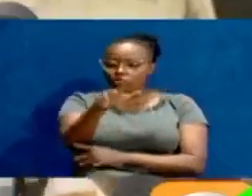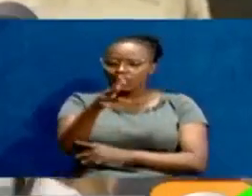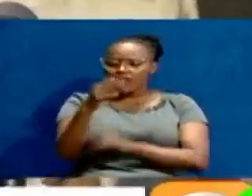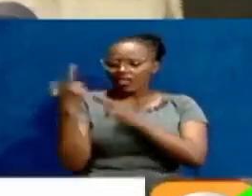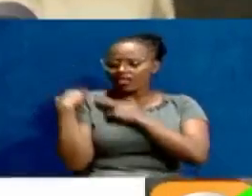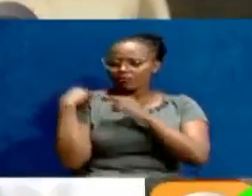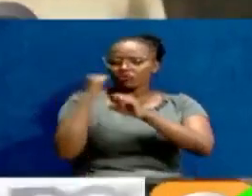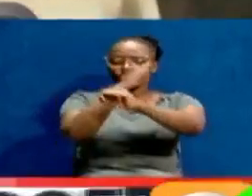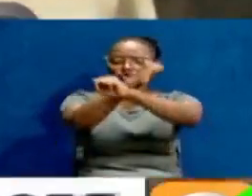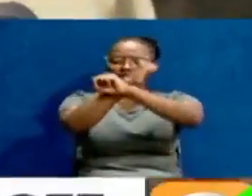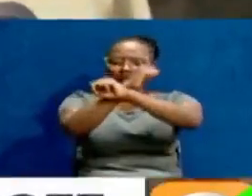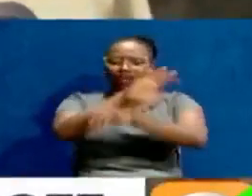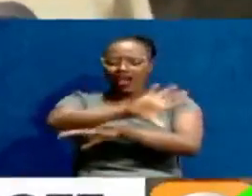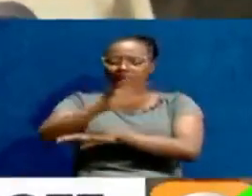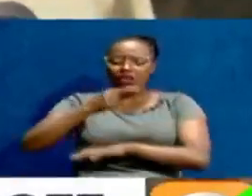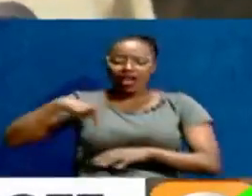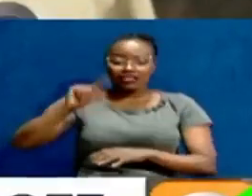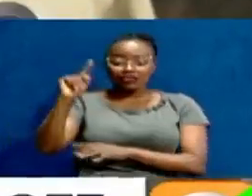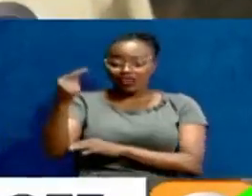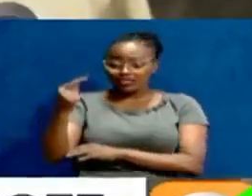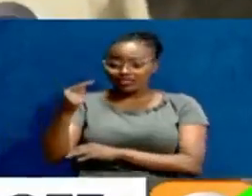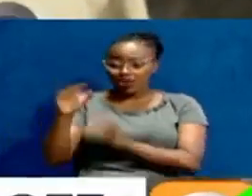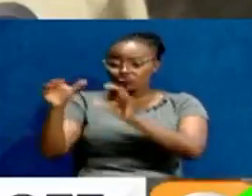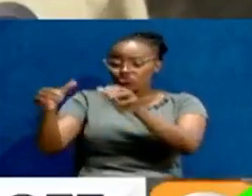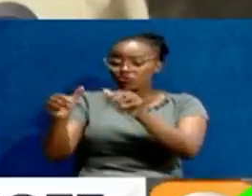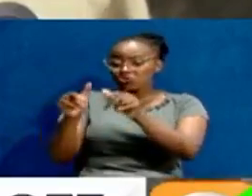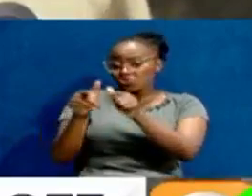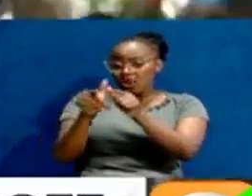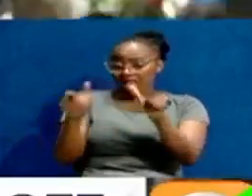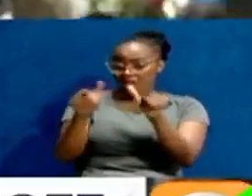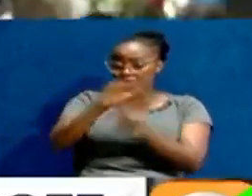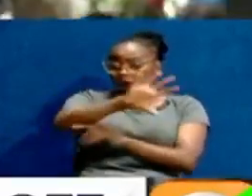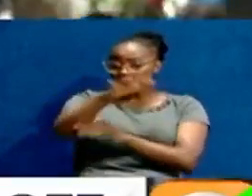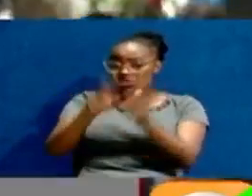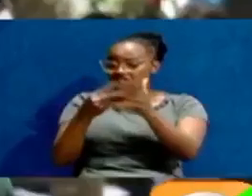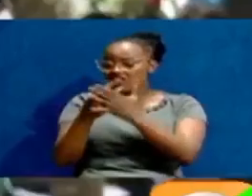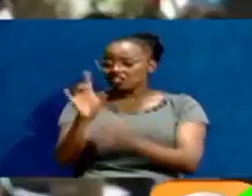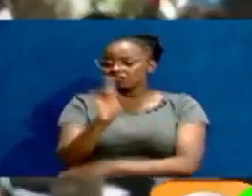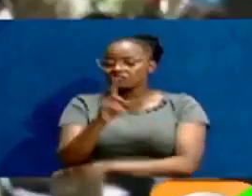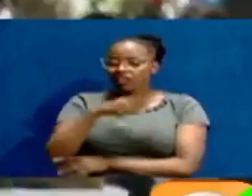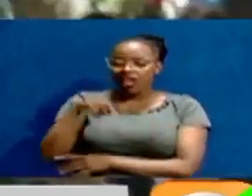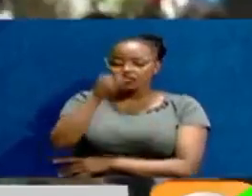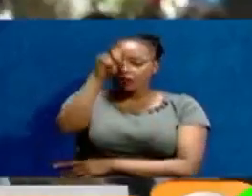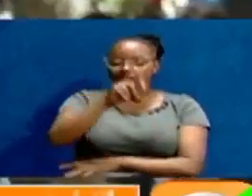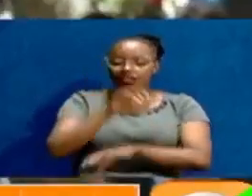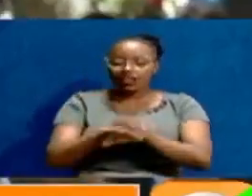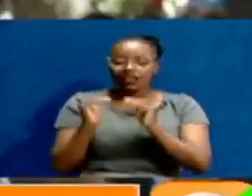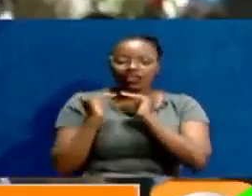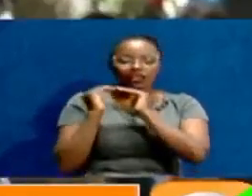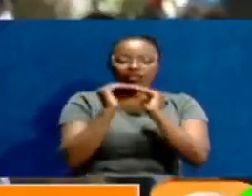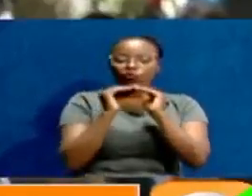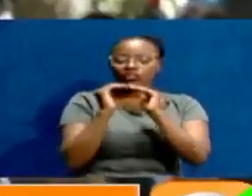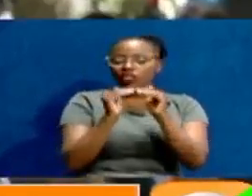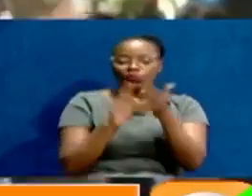kulinda maslahi ya kaunti. So we will not be the first ones to ensure that counties fail. Lazima tupate equitable distribution